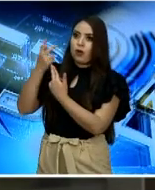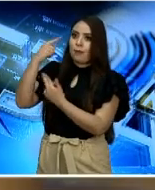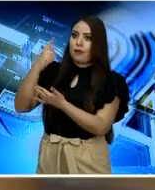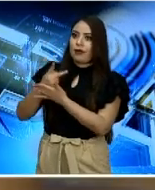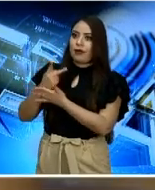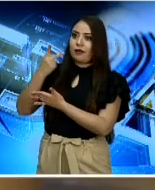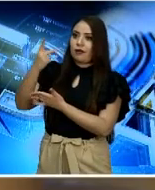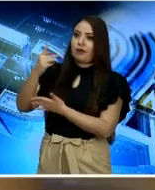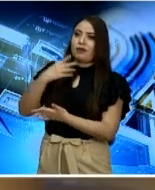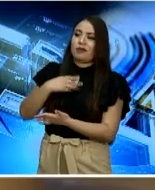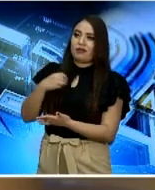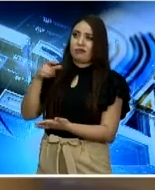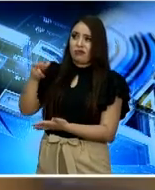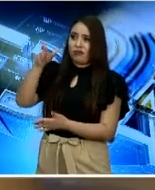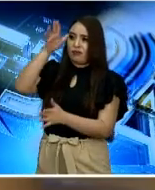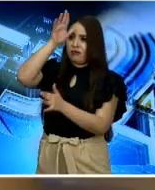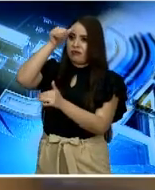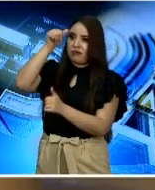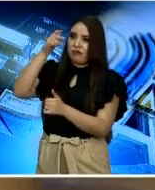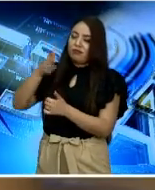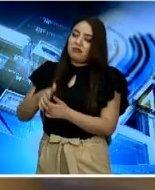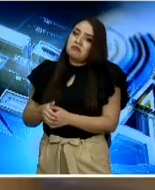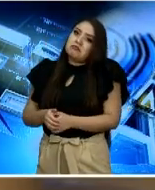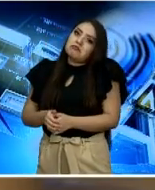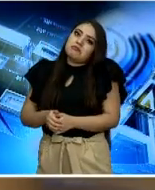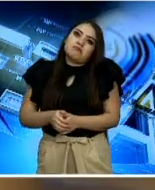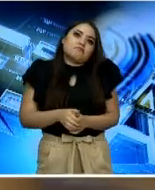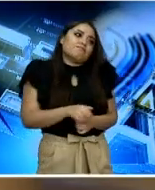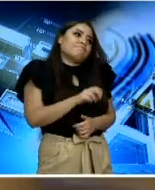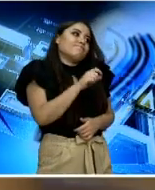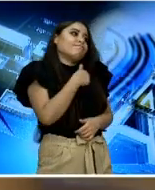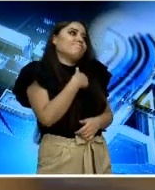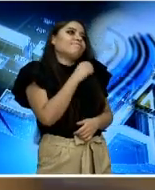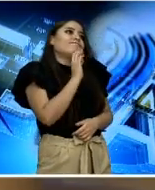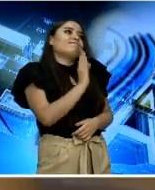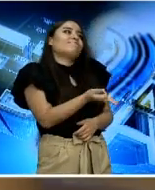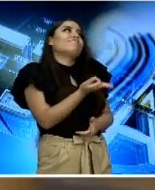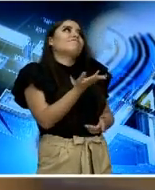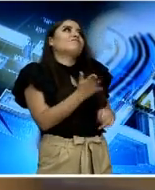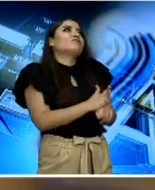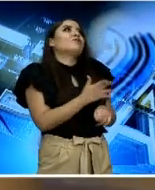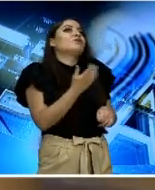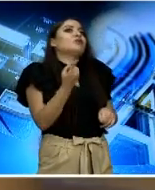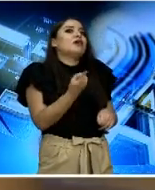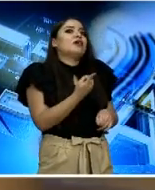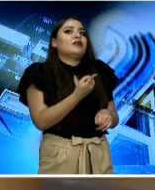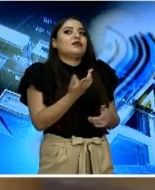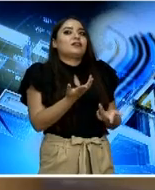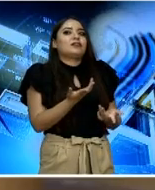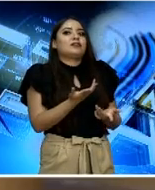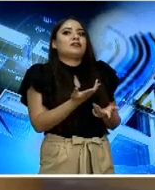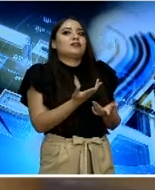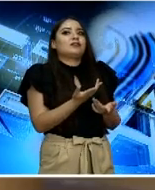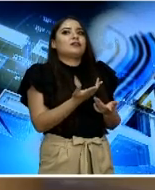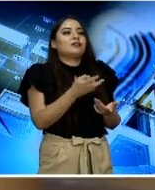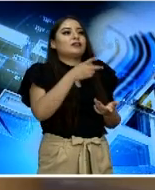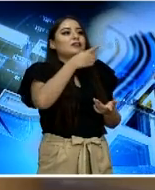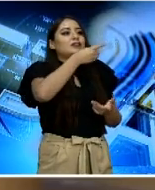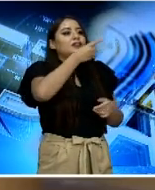eso? Acepté porque ya ellas, bueno, la directora de zona dio la